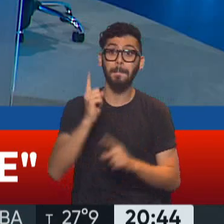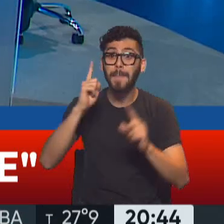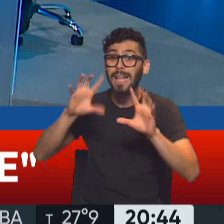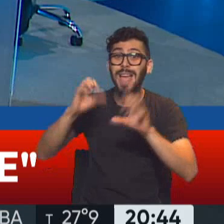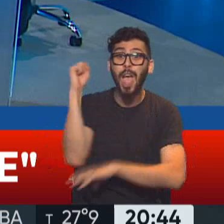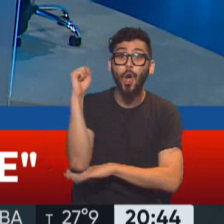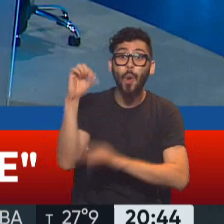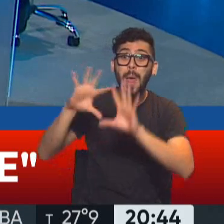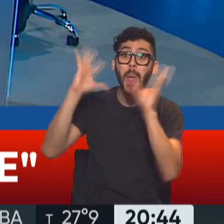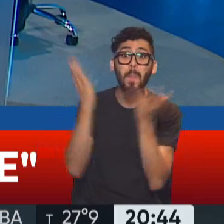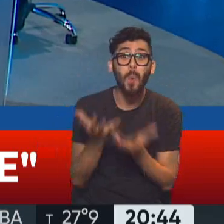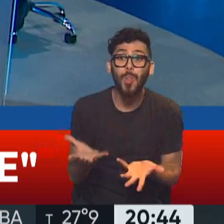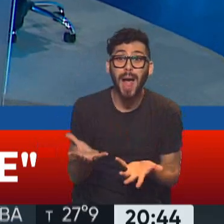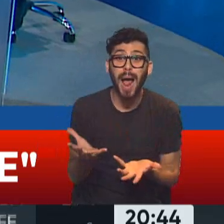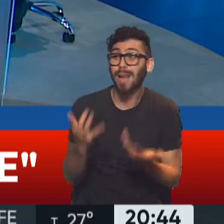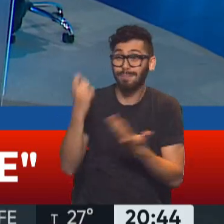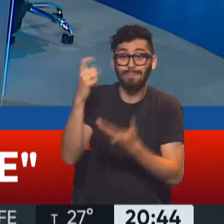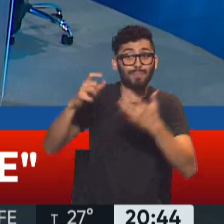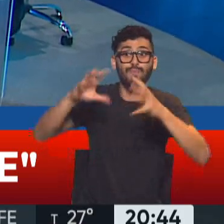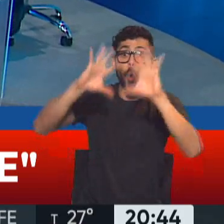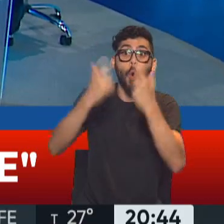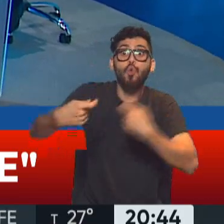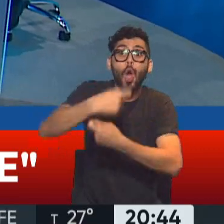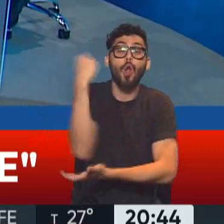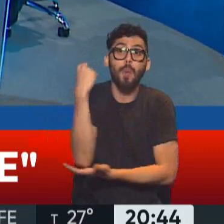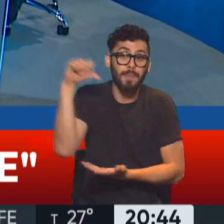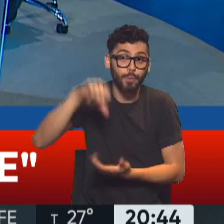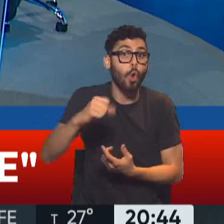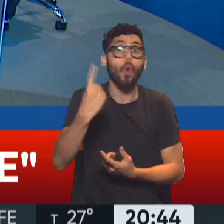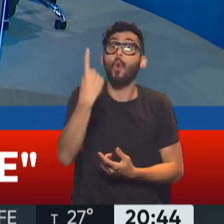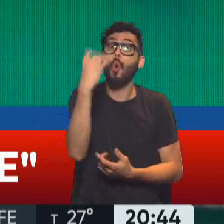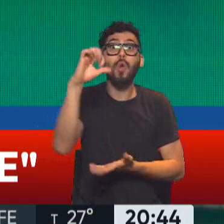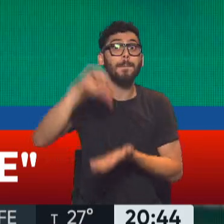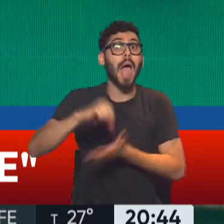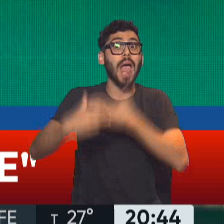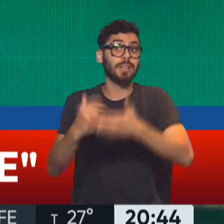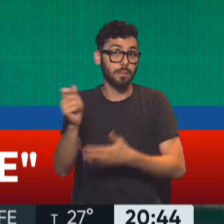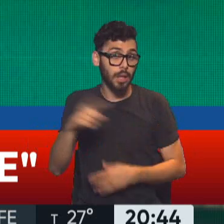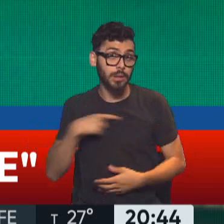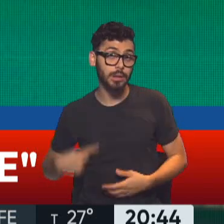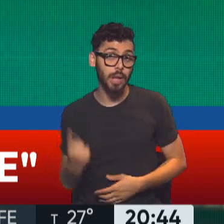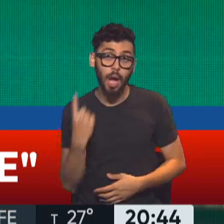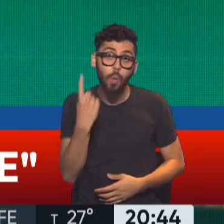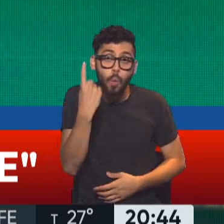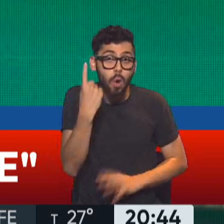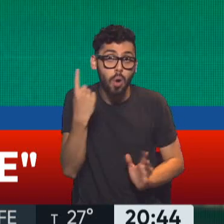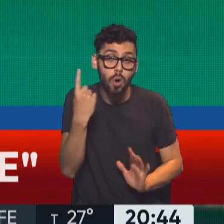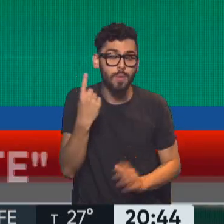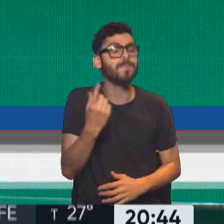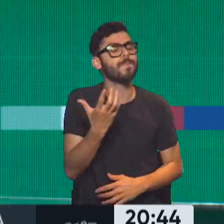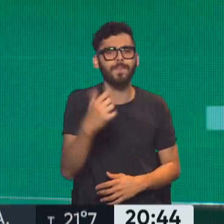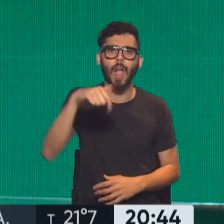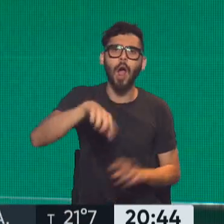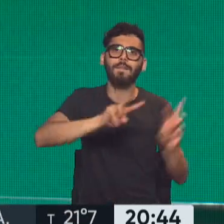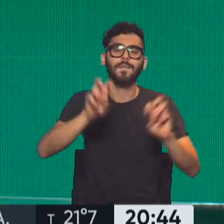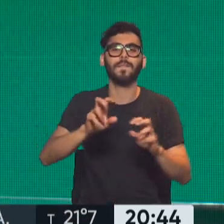De la economía mundial, mundial está no solo de pinchada Argentina, también. no El solo de único Argentina. país que crece es China. Vamos a hablar de Laufer. Hubo justamente una jornada